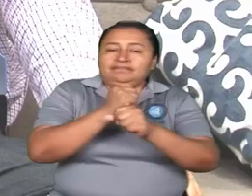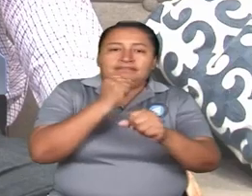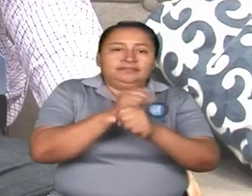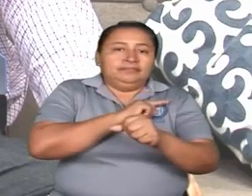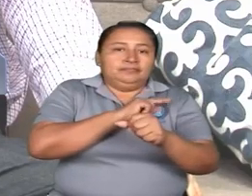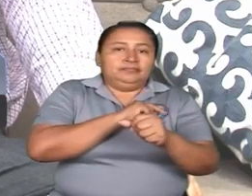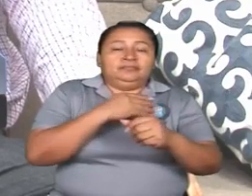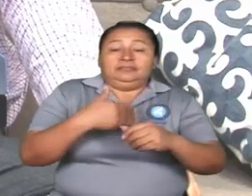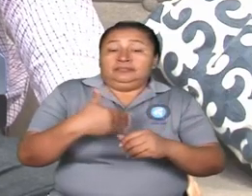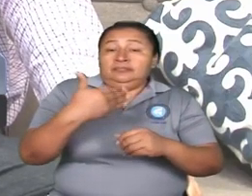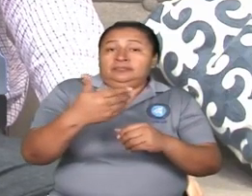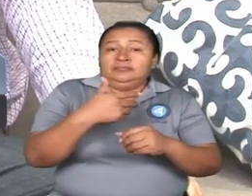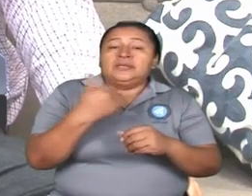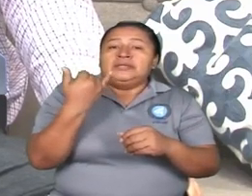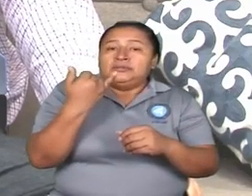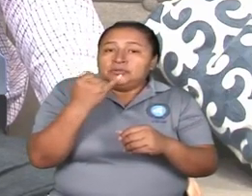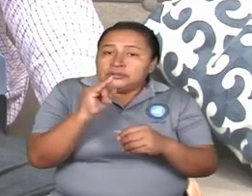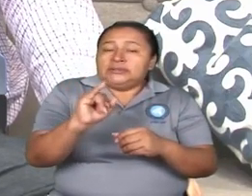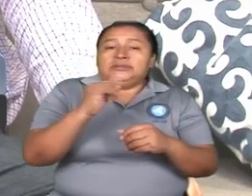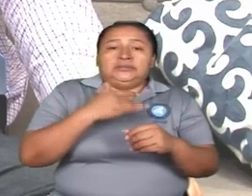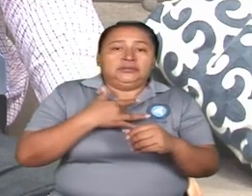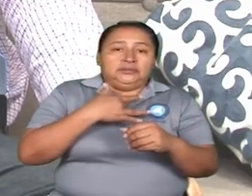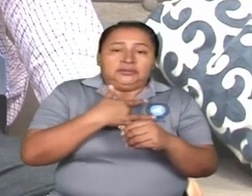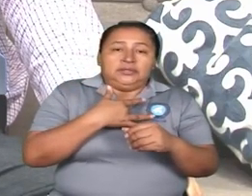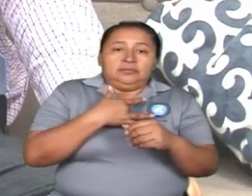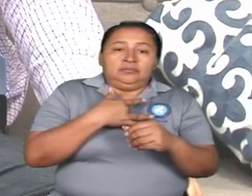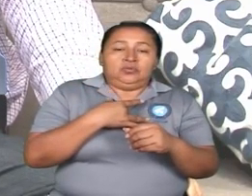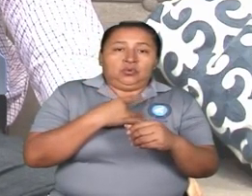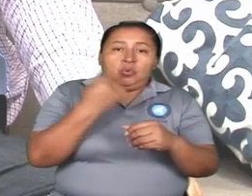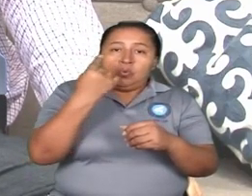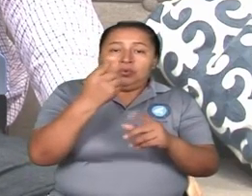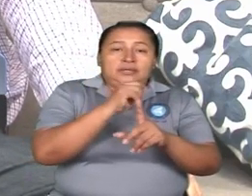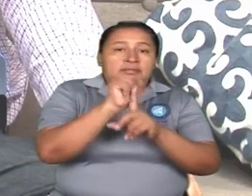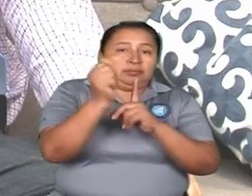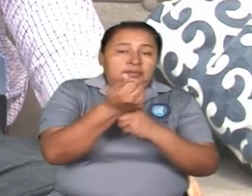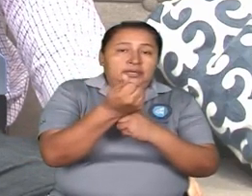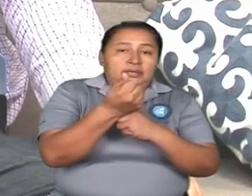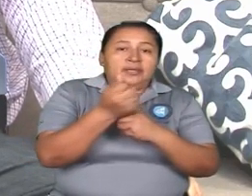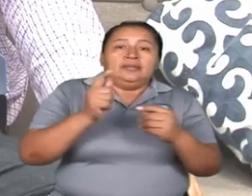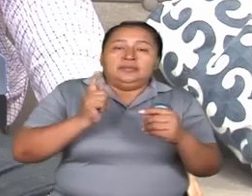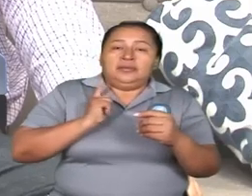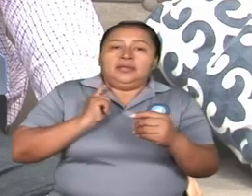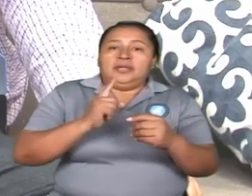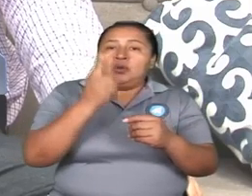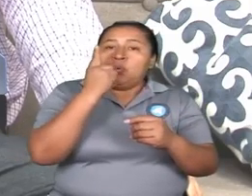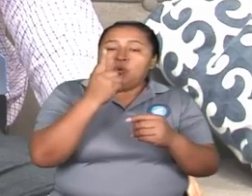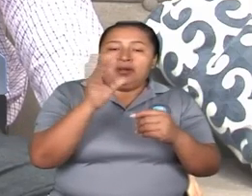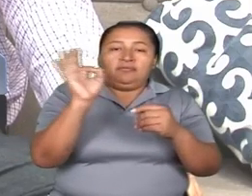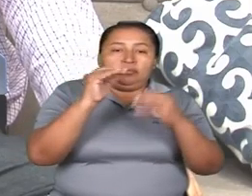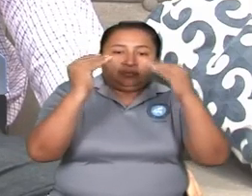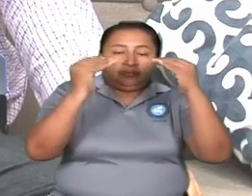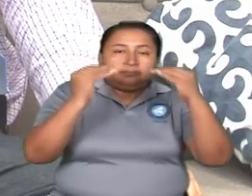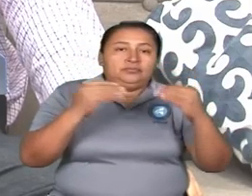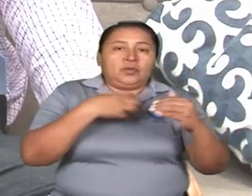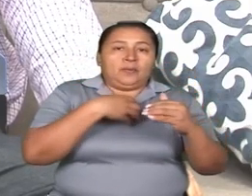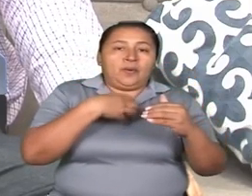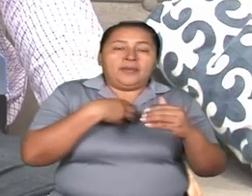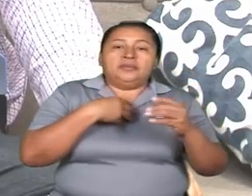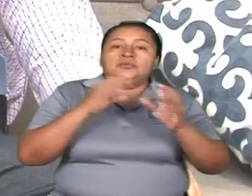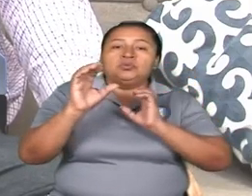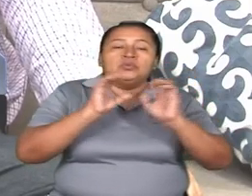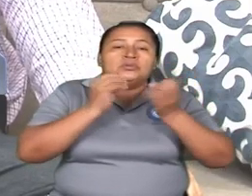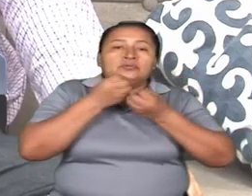se hace necesario por parte de un parlamento contar con una estructura propia de divulgación de